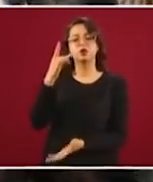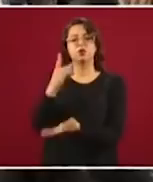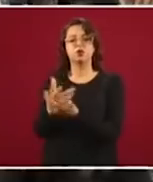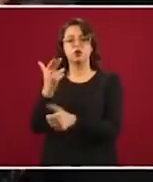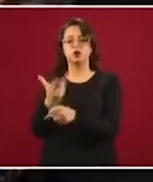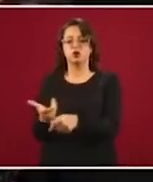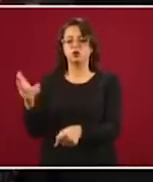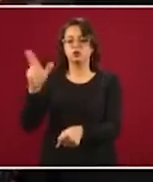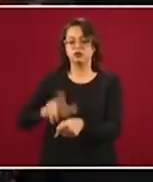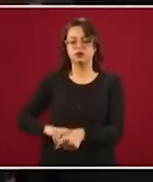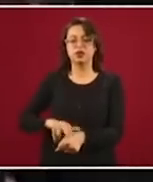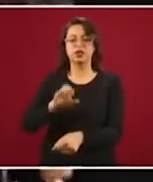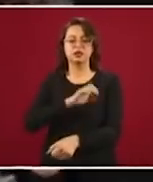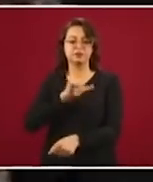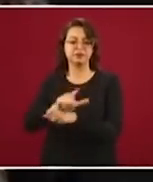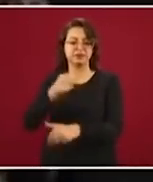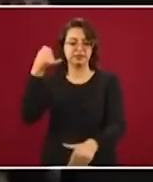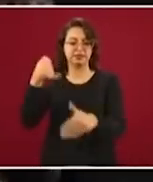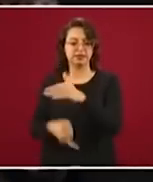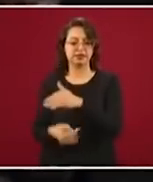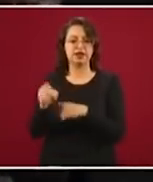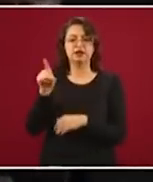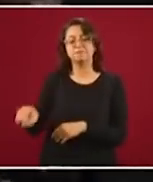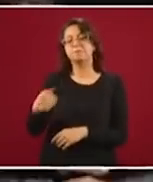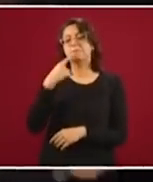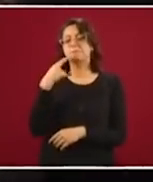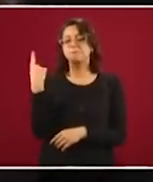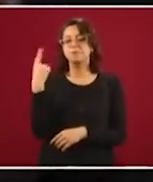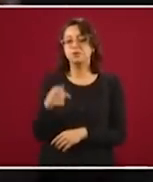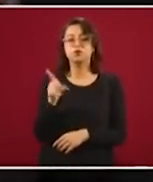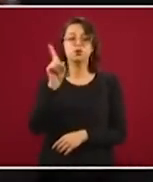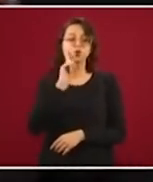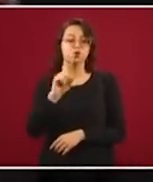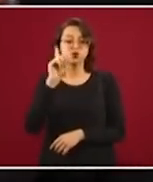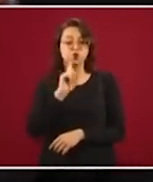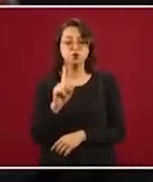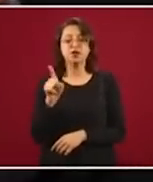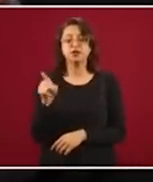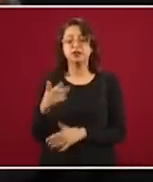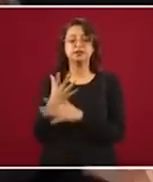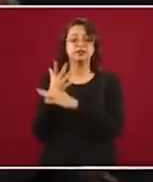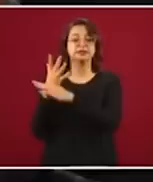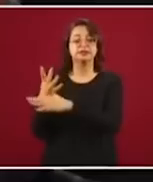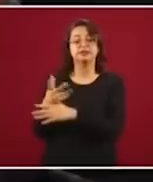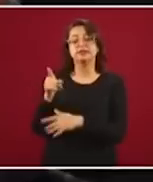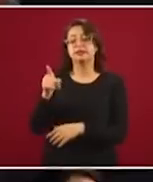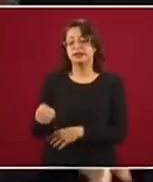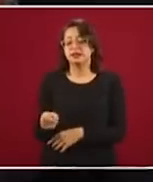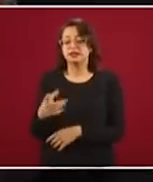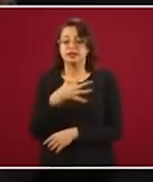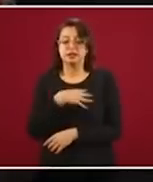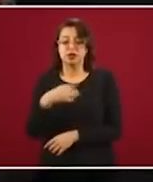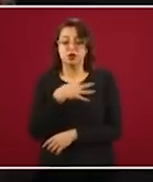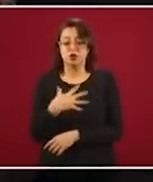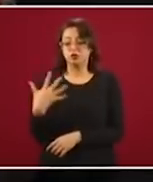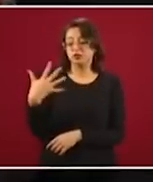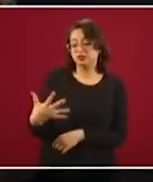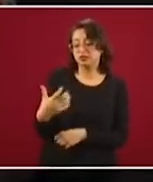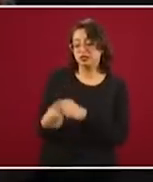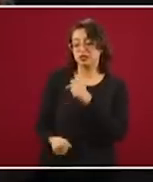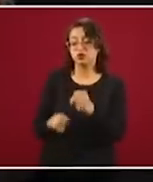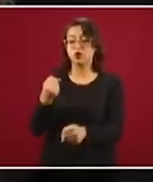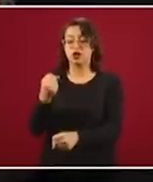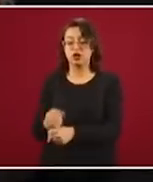hay de especialidades ahí, donde están denunciando una señora que su hijo de 5 años ha ido 4 veces, le